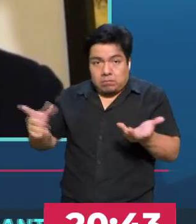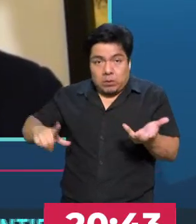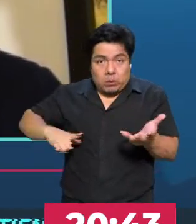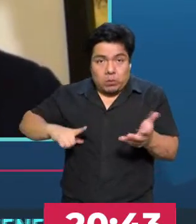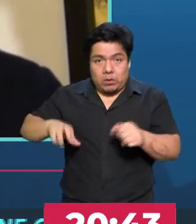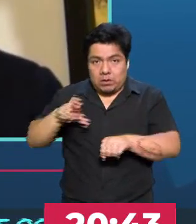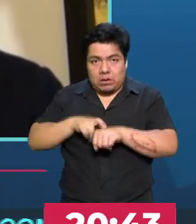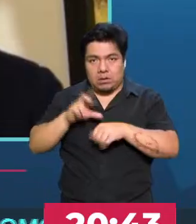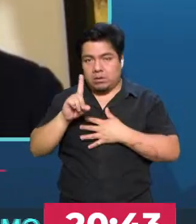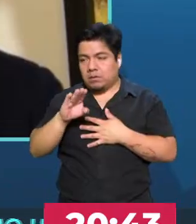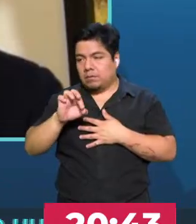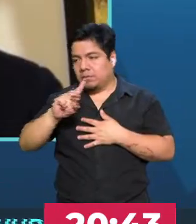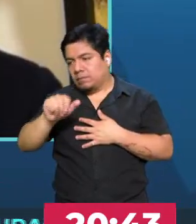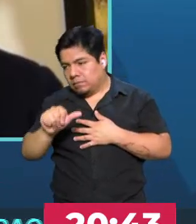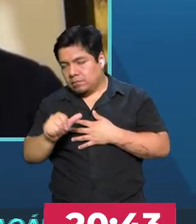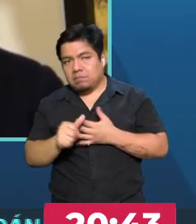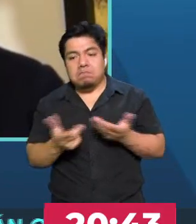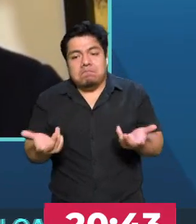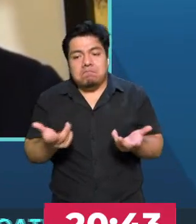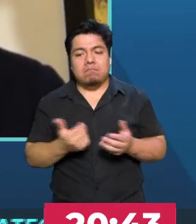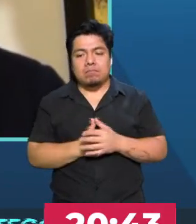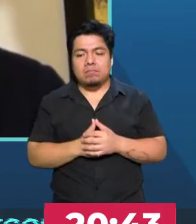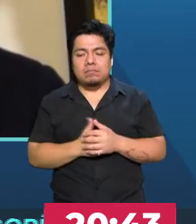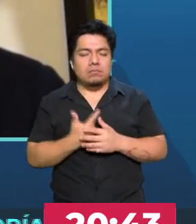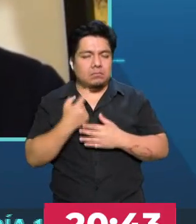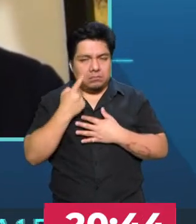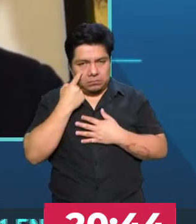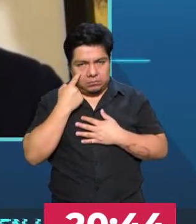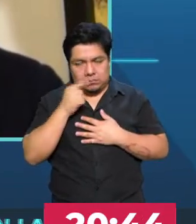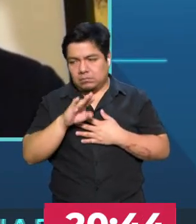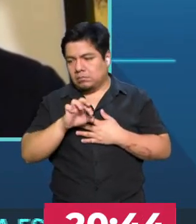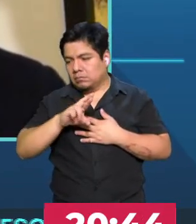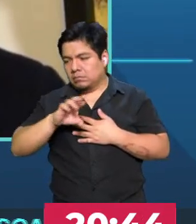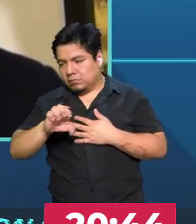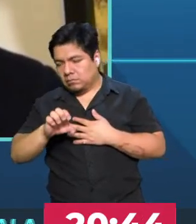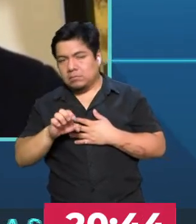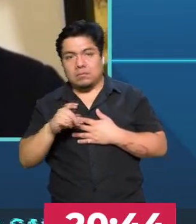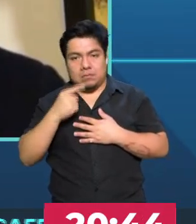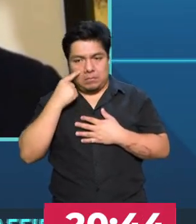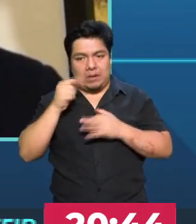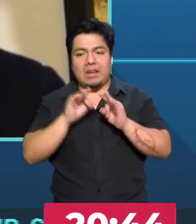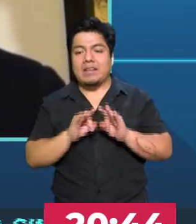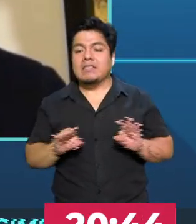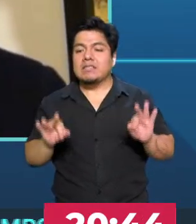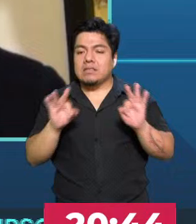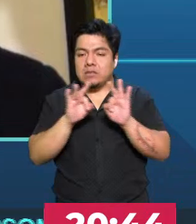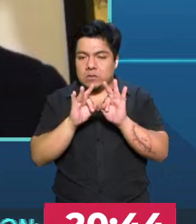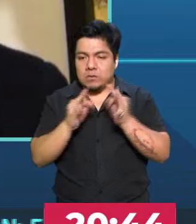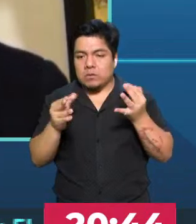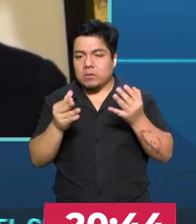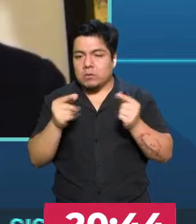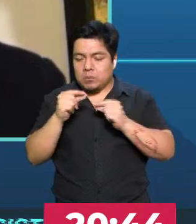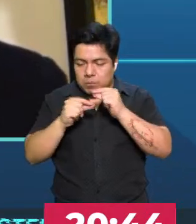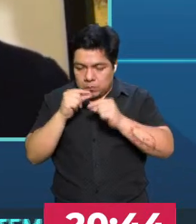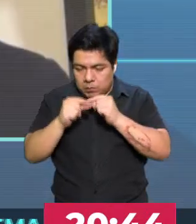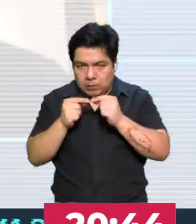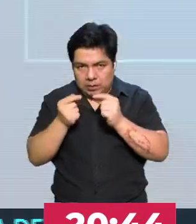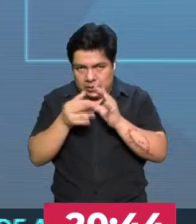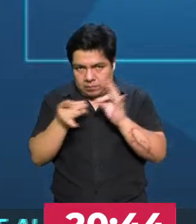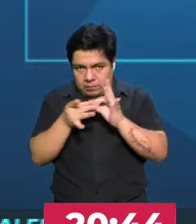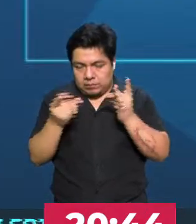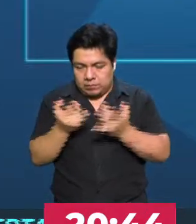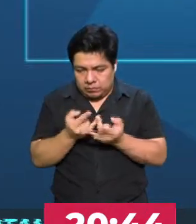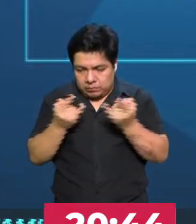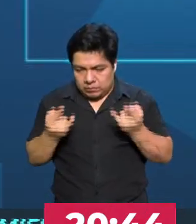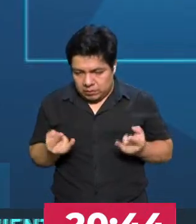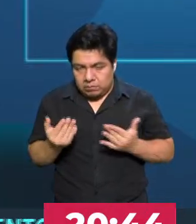un demócrata. Pues mira, Berenice, es importante hacer un poco de historia